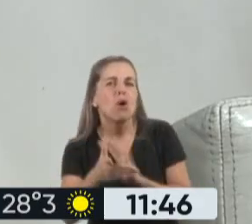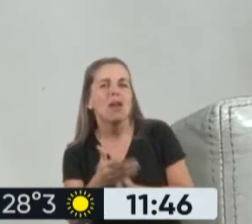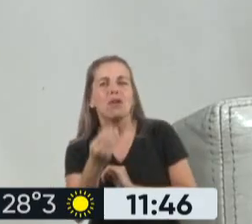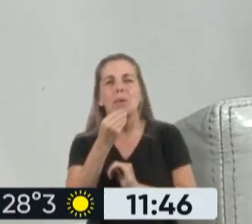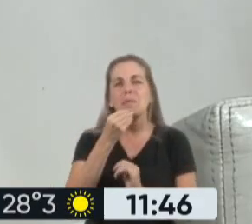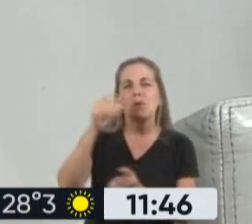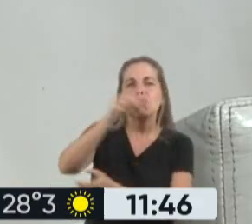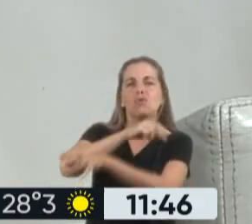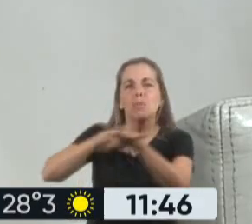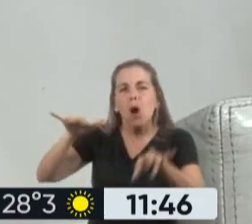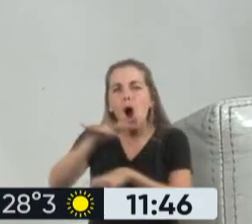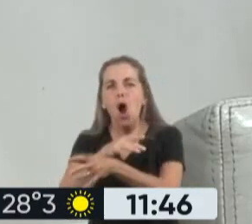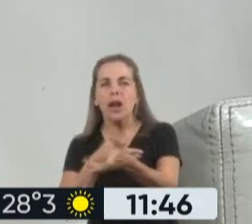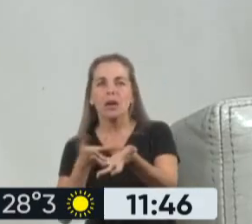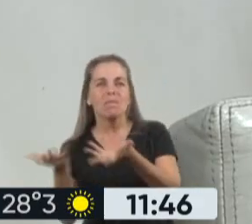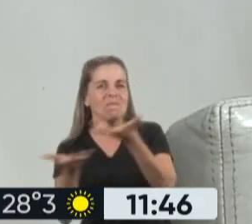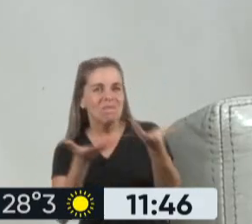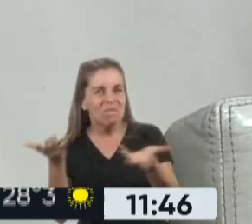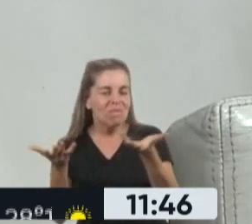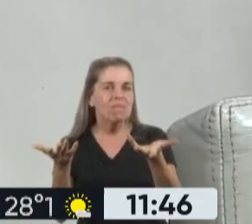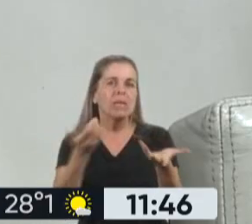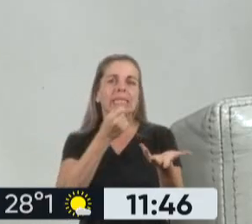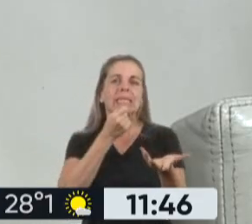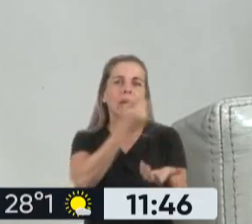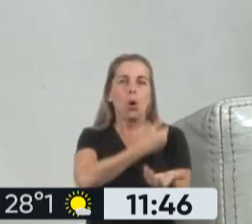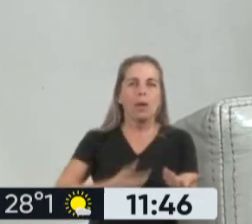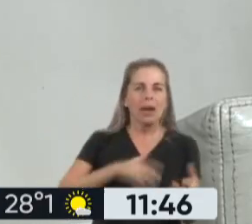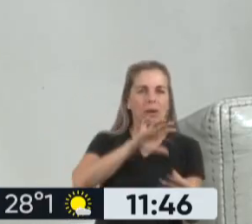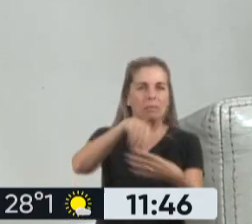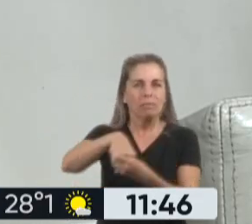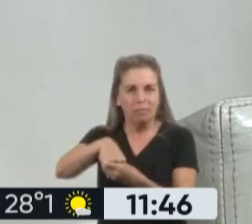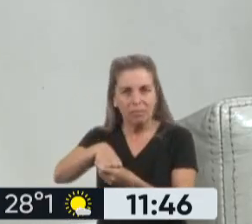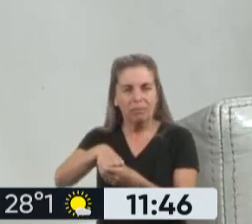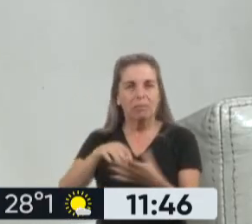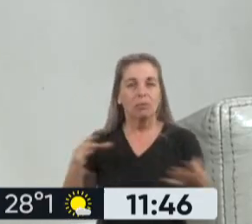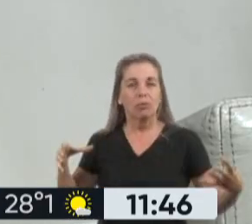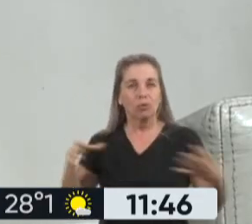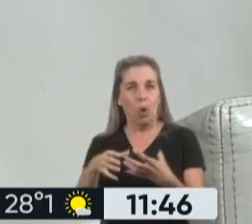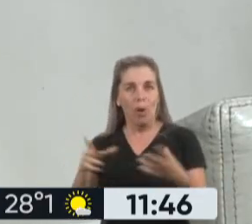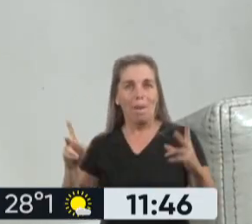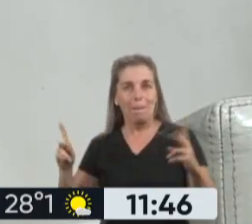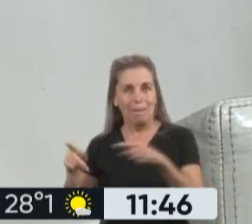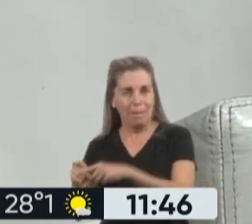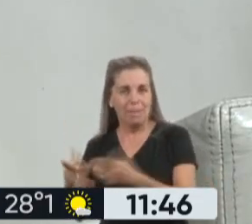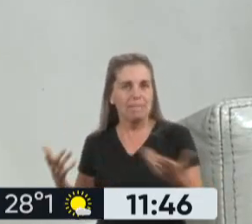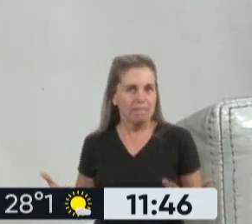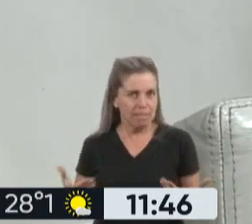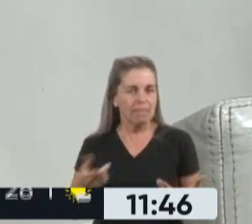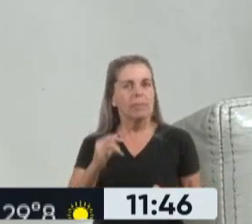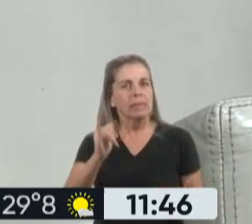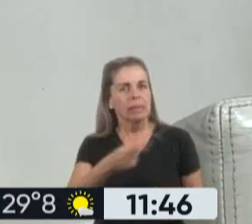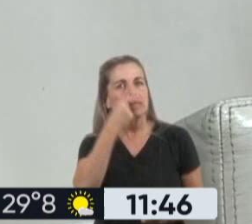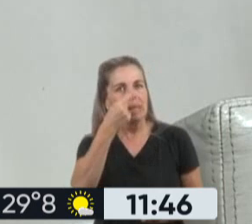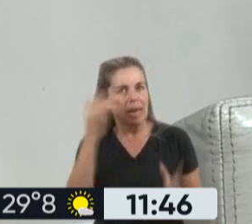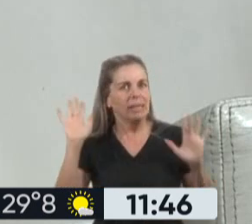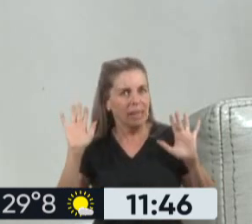generan, ¿no? Especulaciones, el gobierno participa o se mete de alguna manera en interna opositora. Lo que sí interesa, y es al